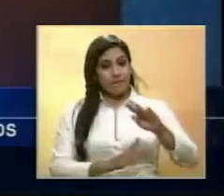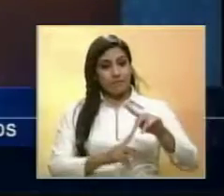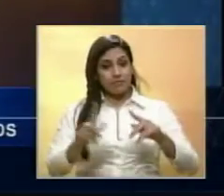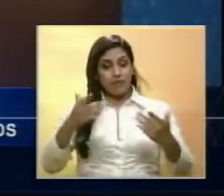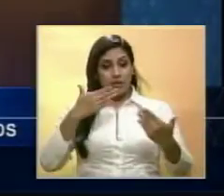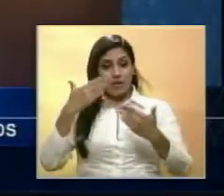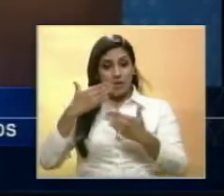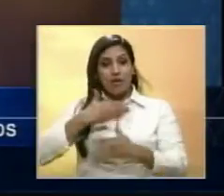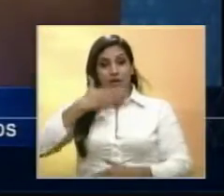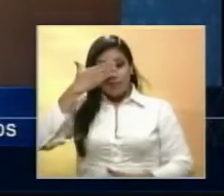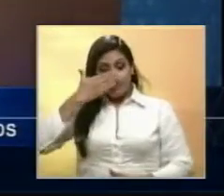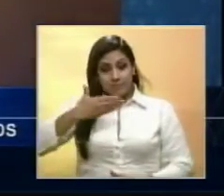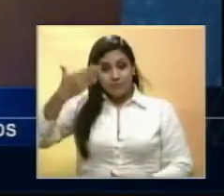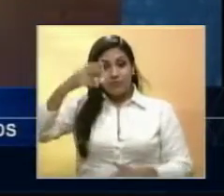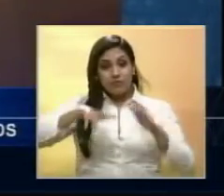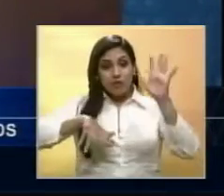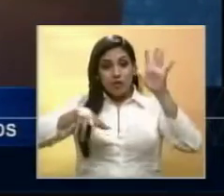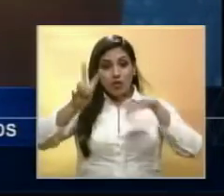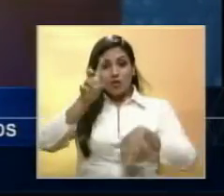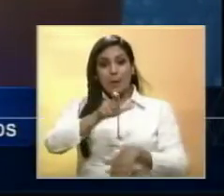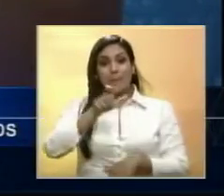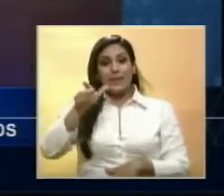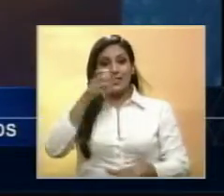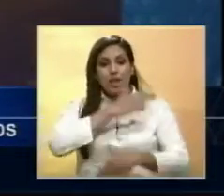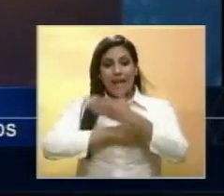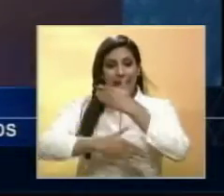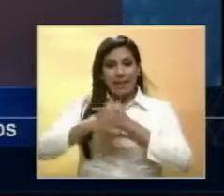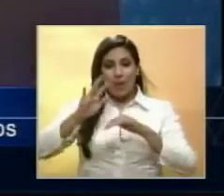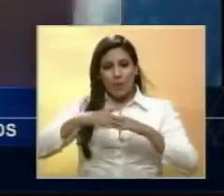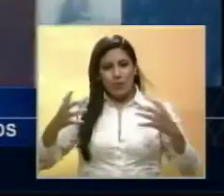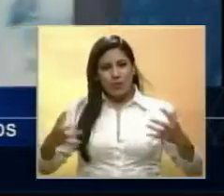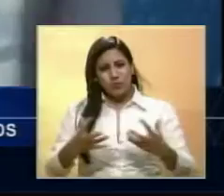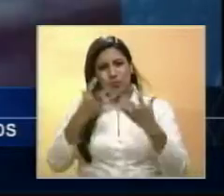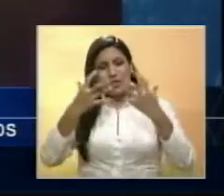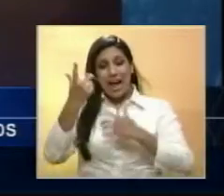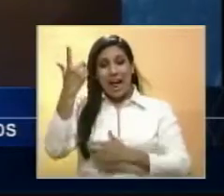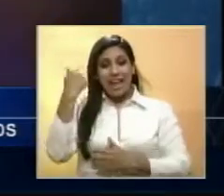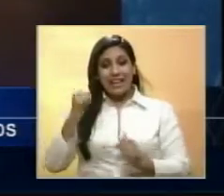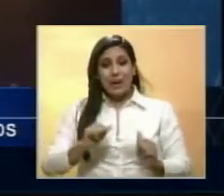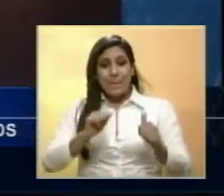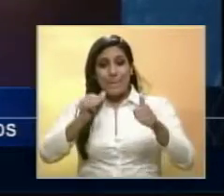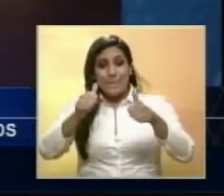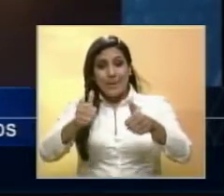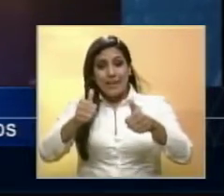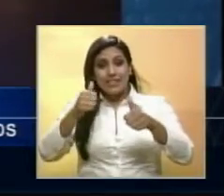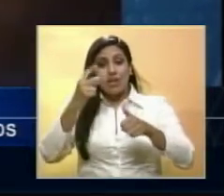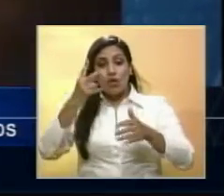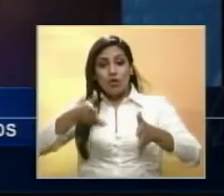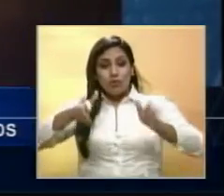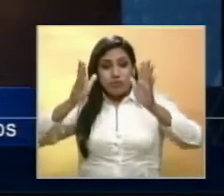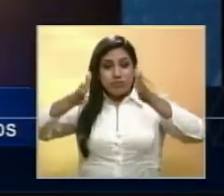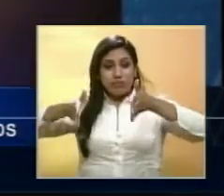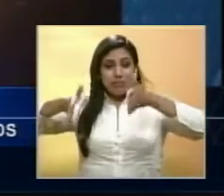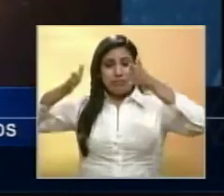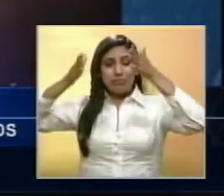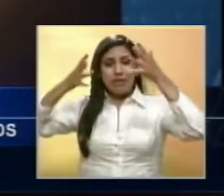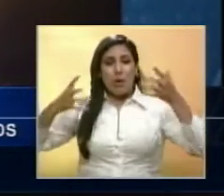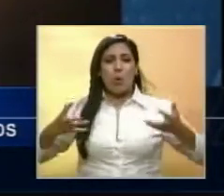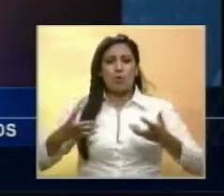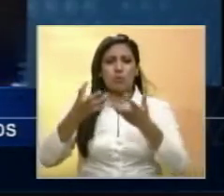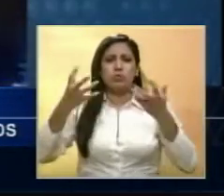En los Emiratos Árabes, 12 personas han resultado heridas en un incendio que desde ayer consume parte de 2 rascacielos. Las